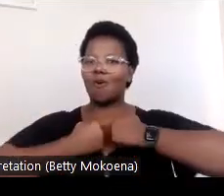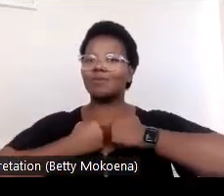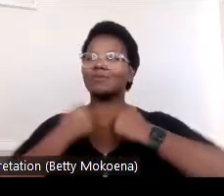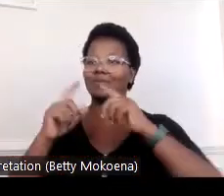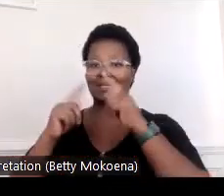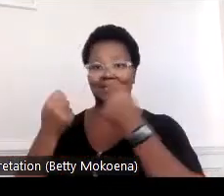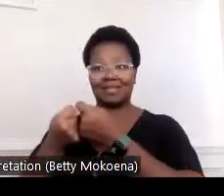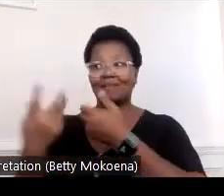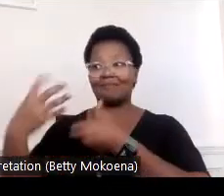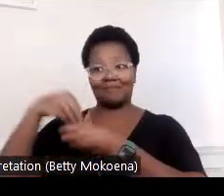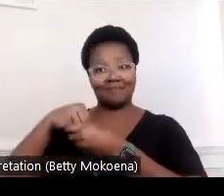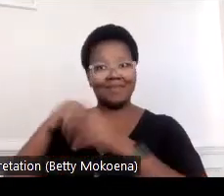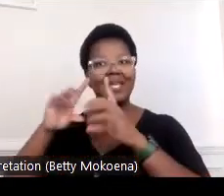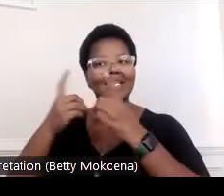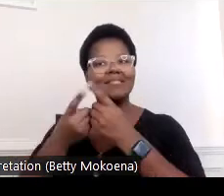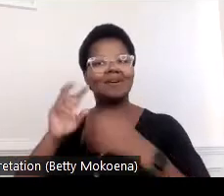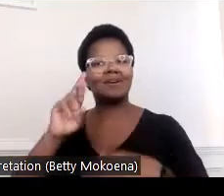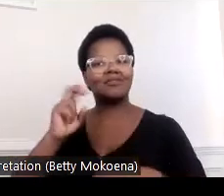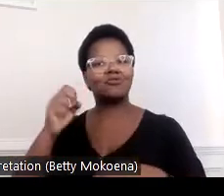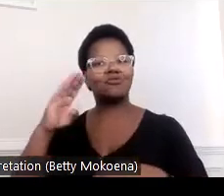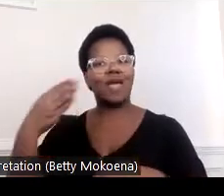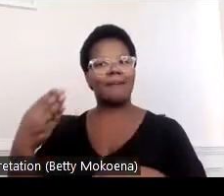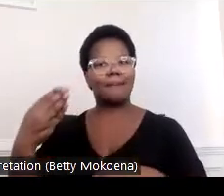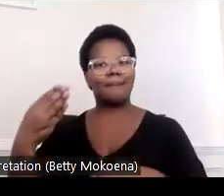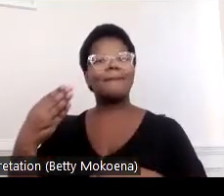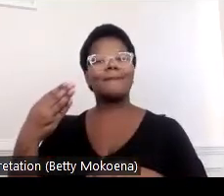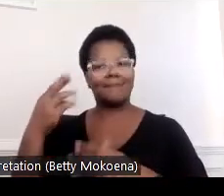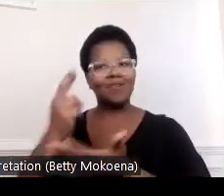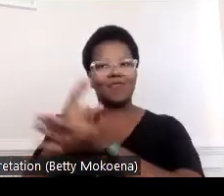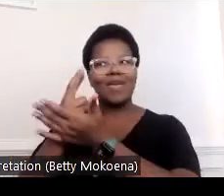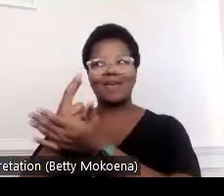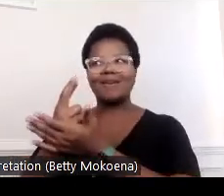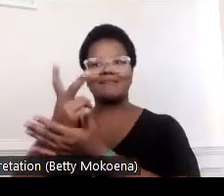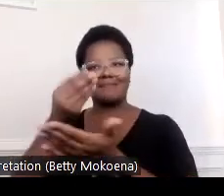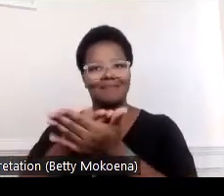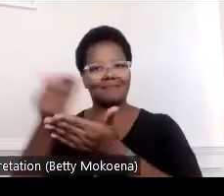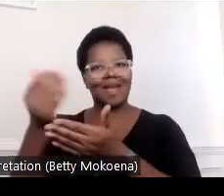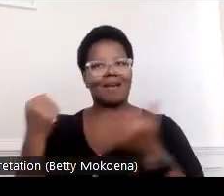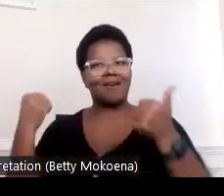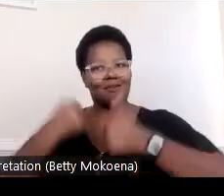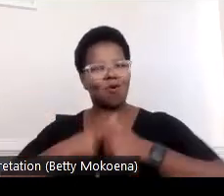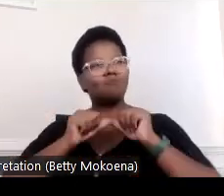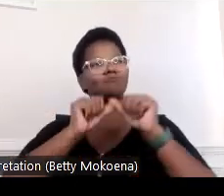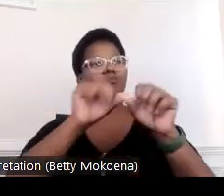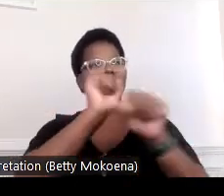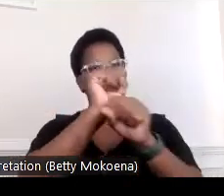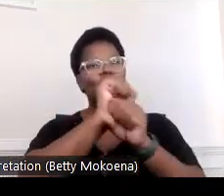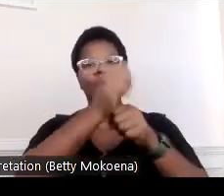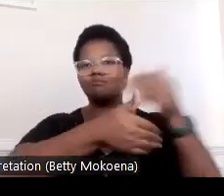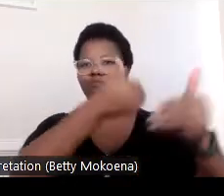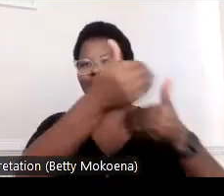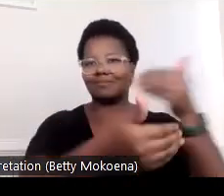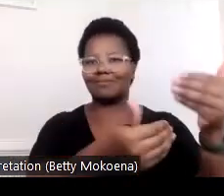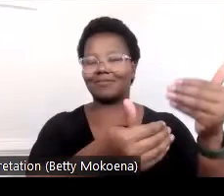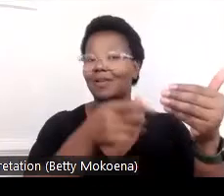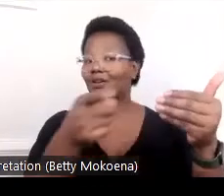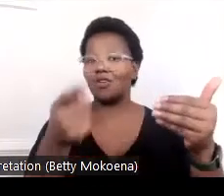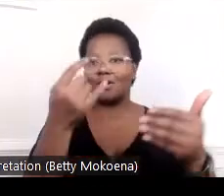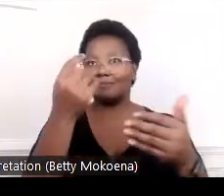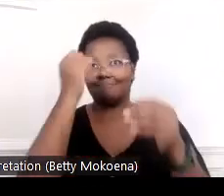chamarra verdad Entonces es su equipo incluye a alguien que tenía un compartimento rehabilitación y pudieron